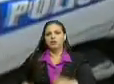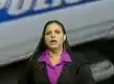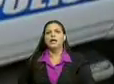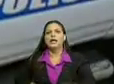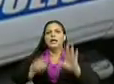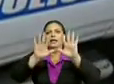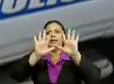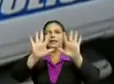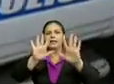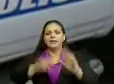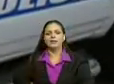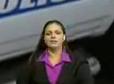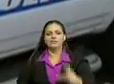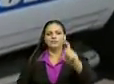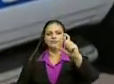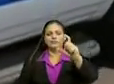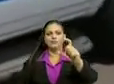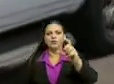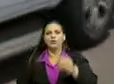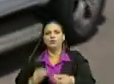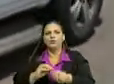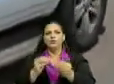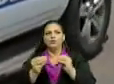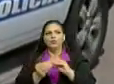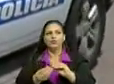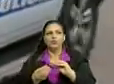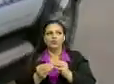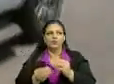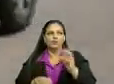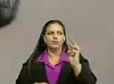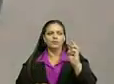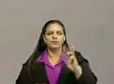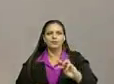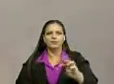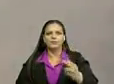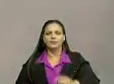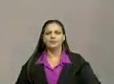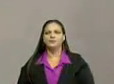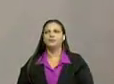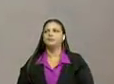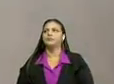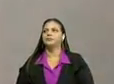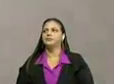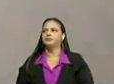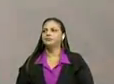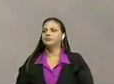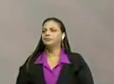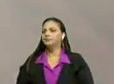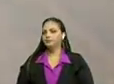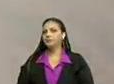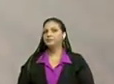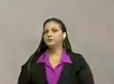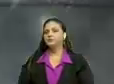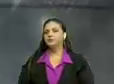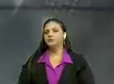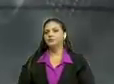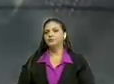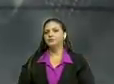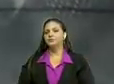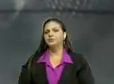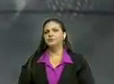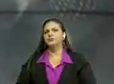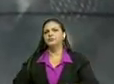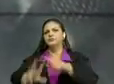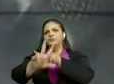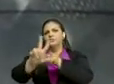implicados no cuentan con antecedentes policiales, sus hojas de vida se encuentran libres de algún pasado, pero aparentemente ya